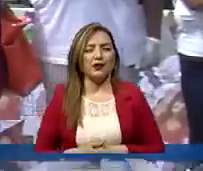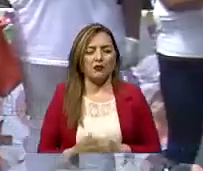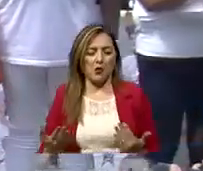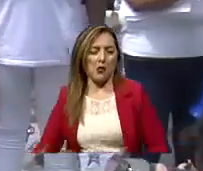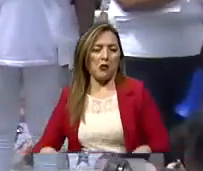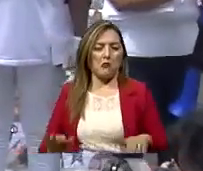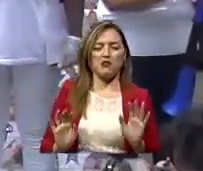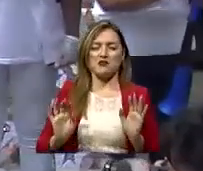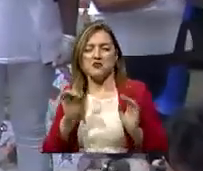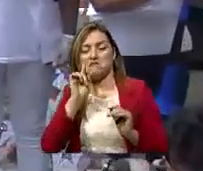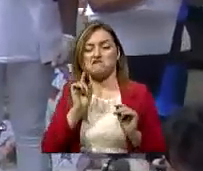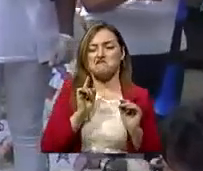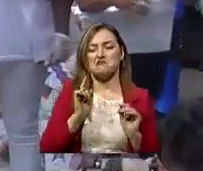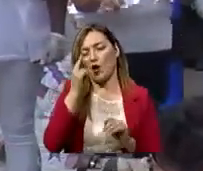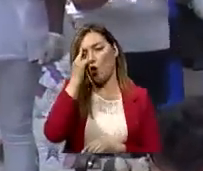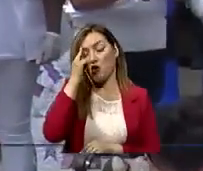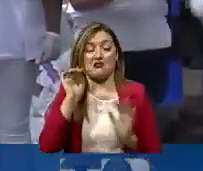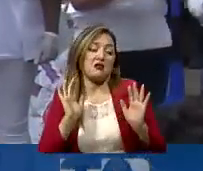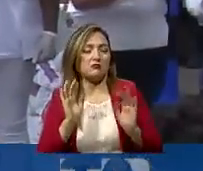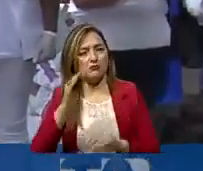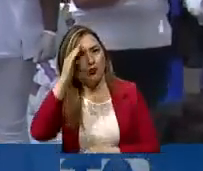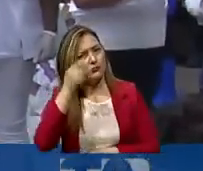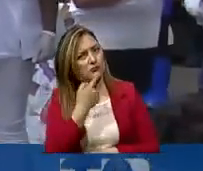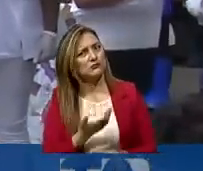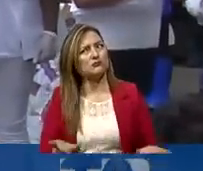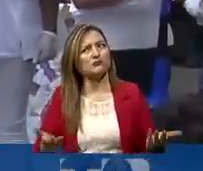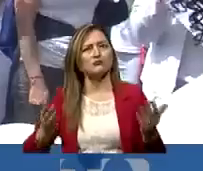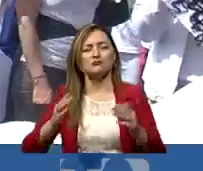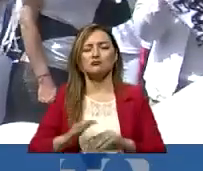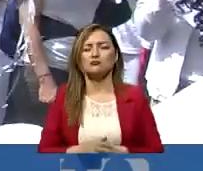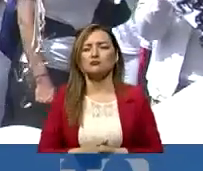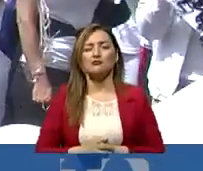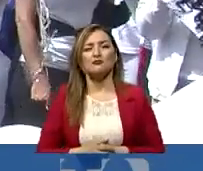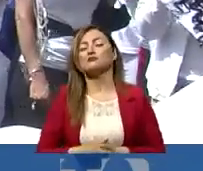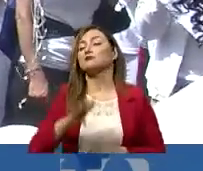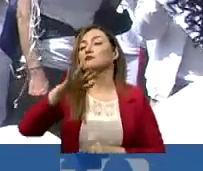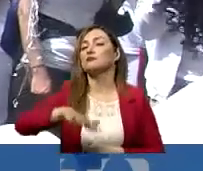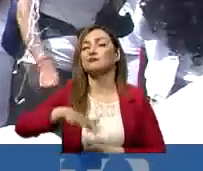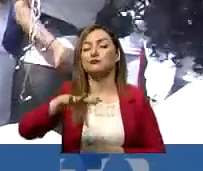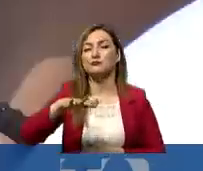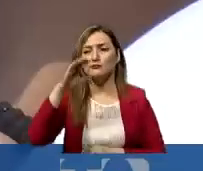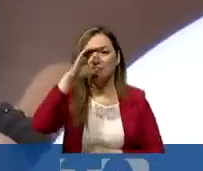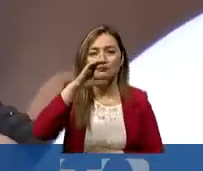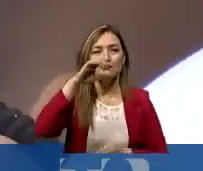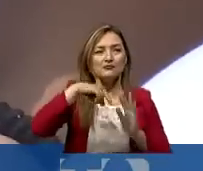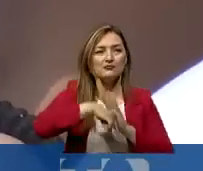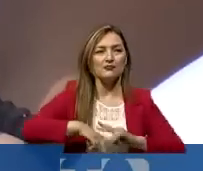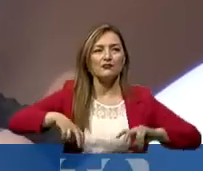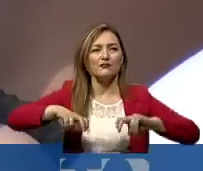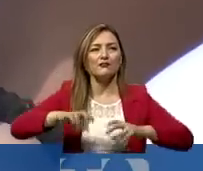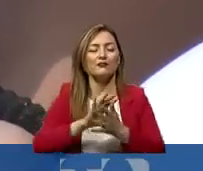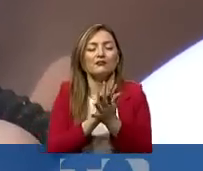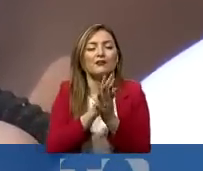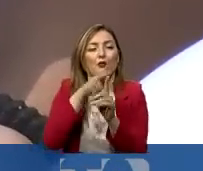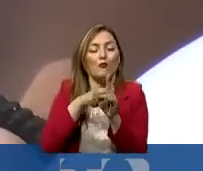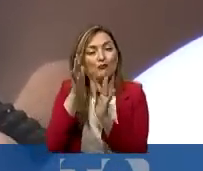no le interesa preparar para que encuentren a nuestras hijas. 5 meses después, los familiares de la joven no ven avance en la investigación, pues